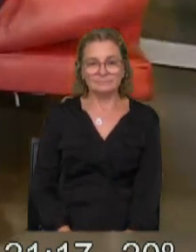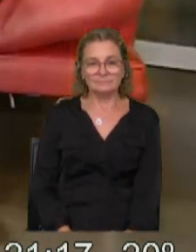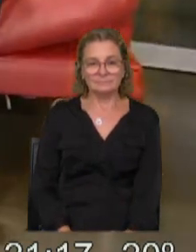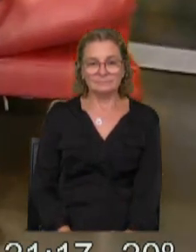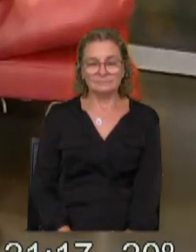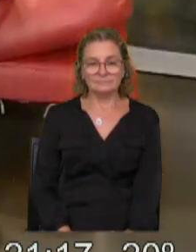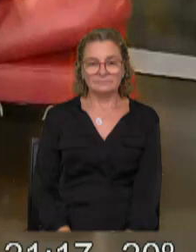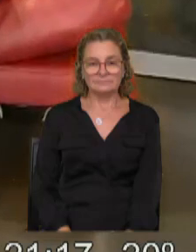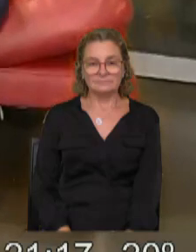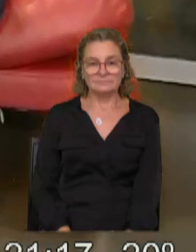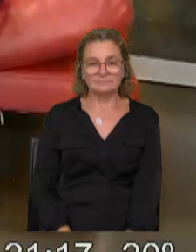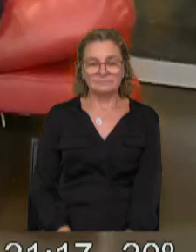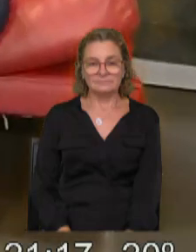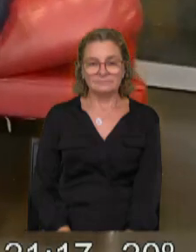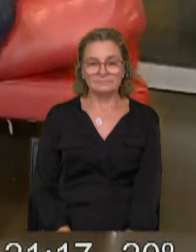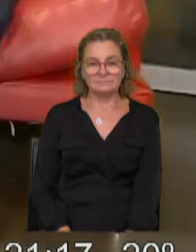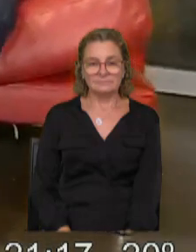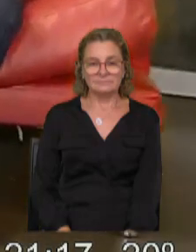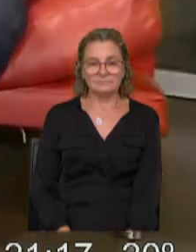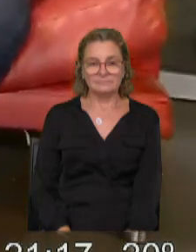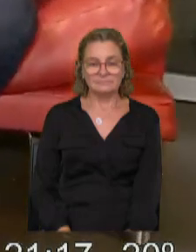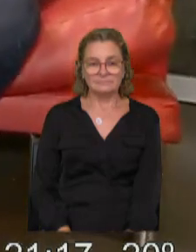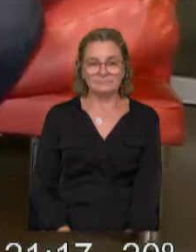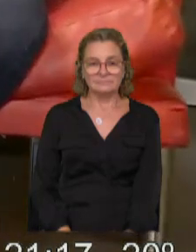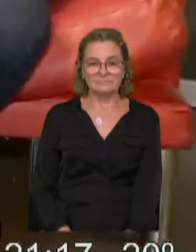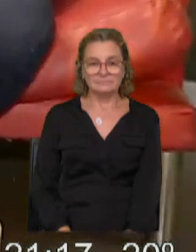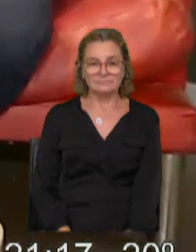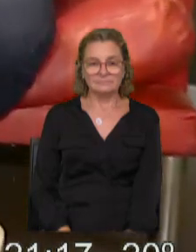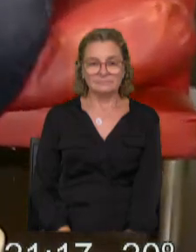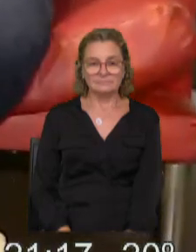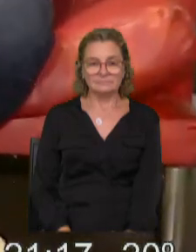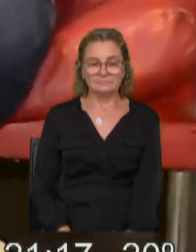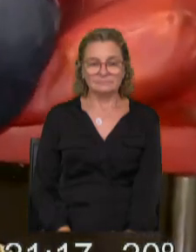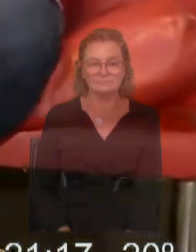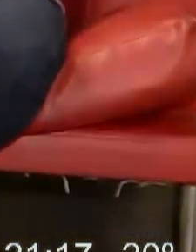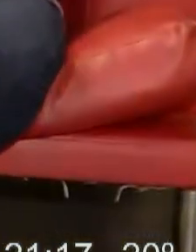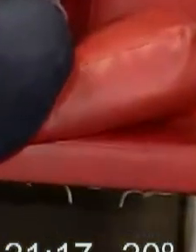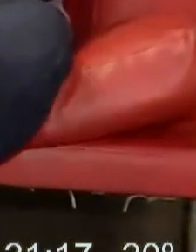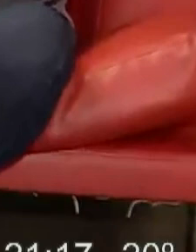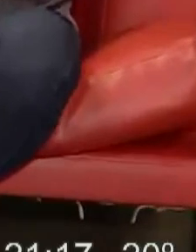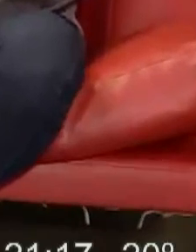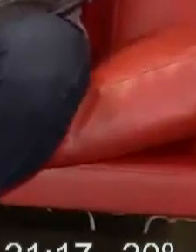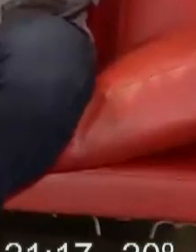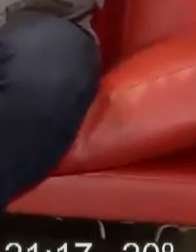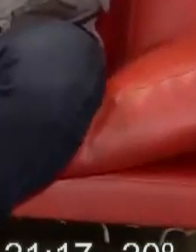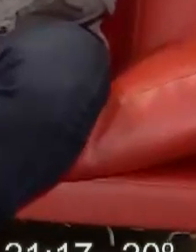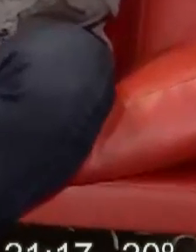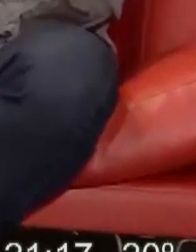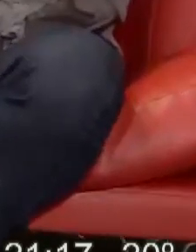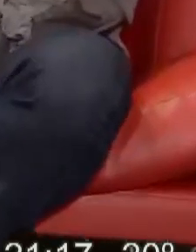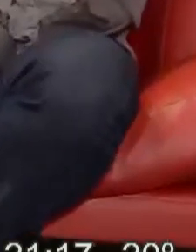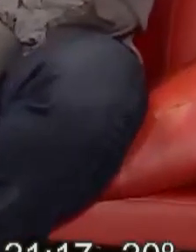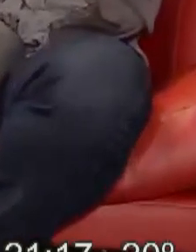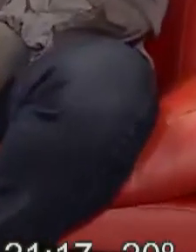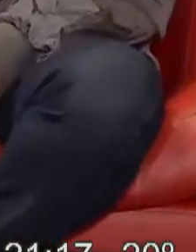La trampa de la laguna cerró su boca de arena. Llora el baliza